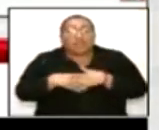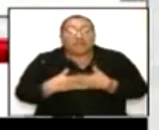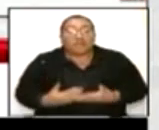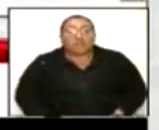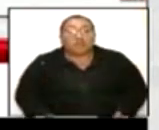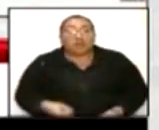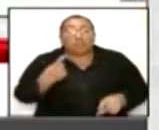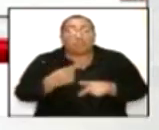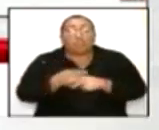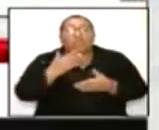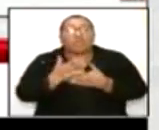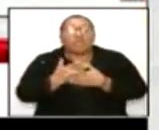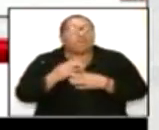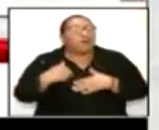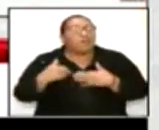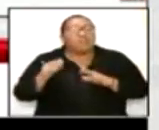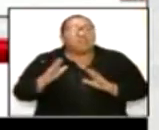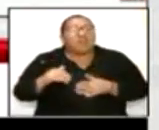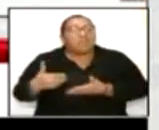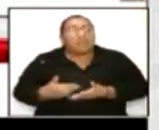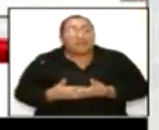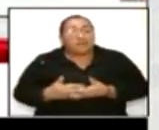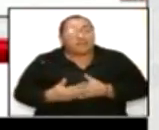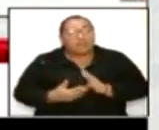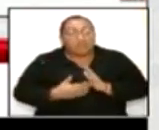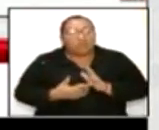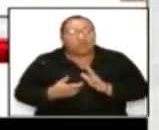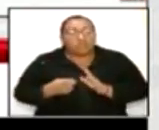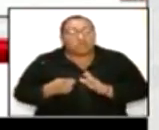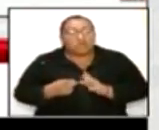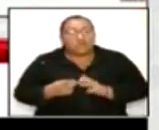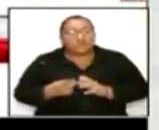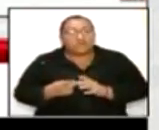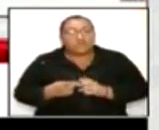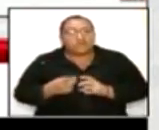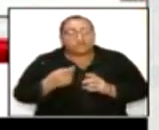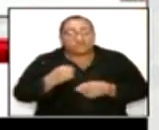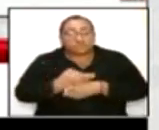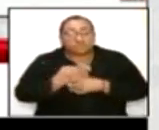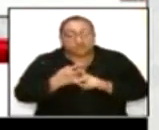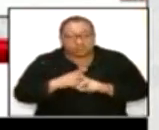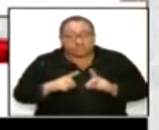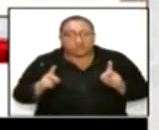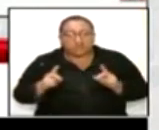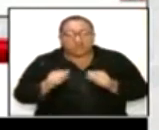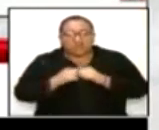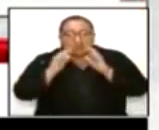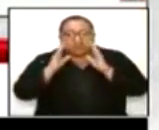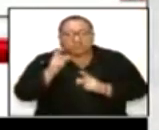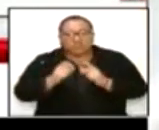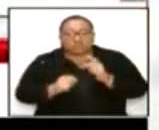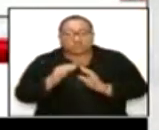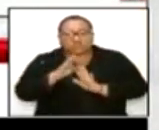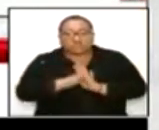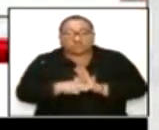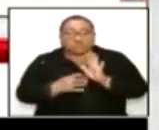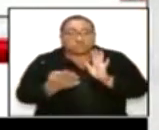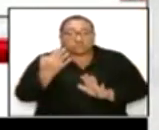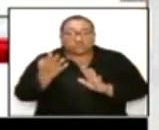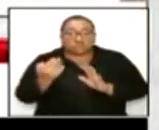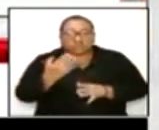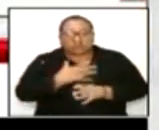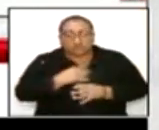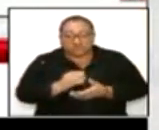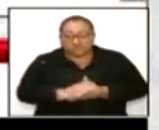Embarazo por motivos terapéuticos, para que contemple un procedimiento diferenciado para la atención de personas menores de